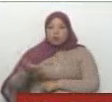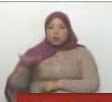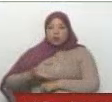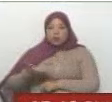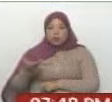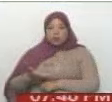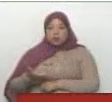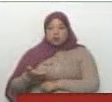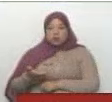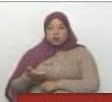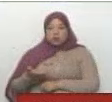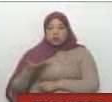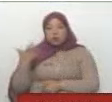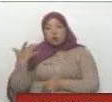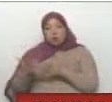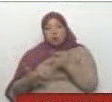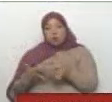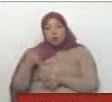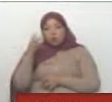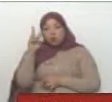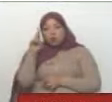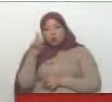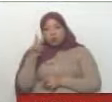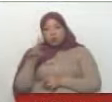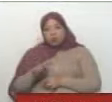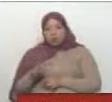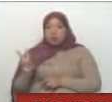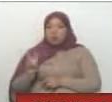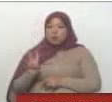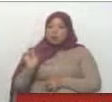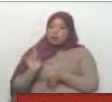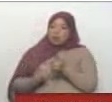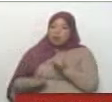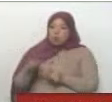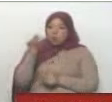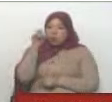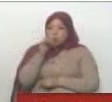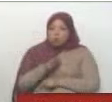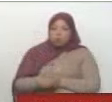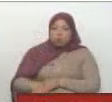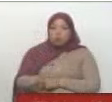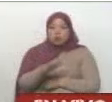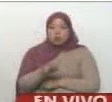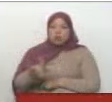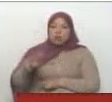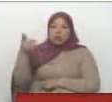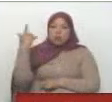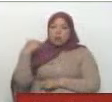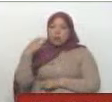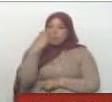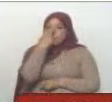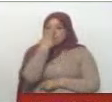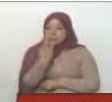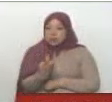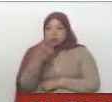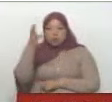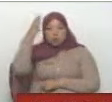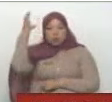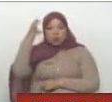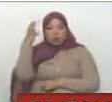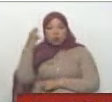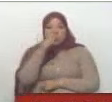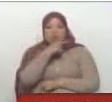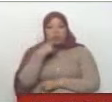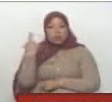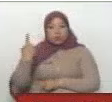importantísimas, que se dan todos los días en Venezuela, algunas visitas en público. Mañana nos visita el canciller